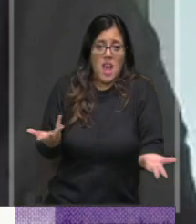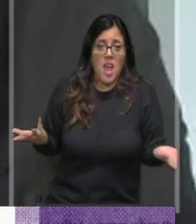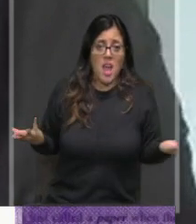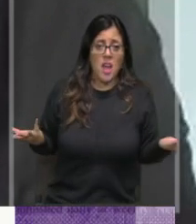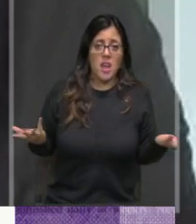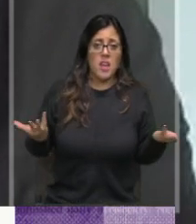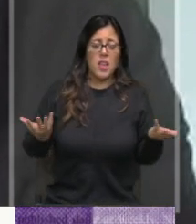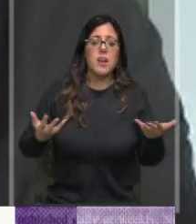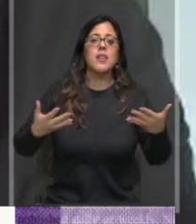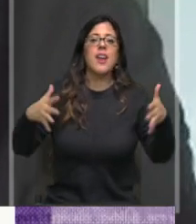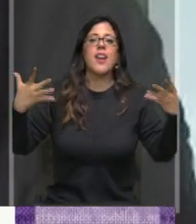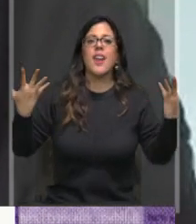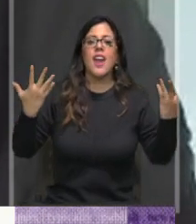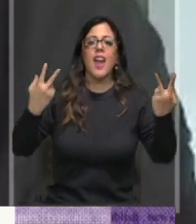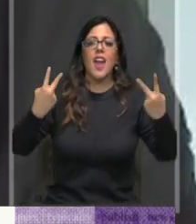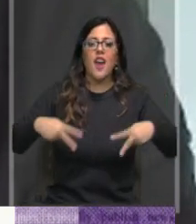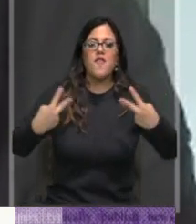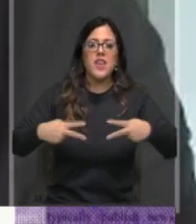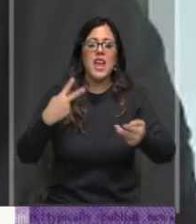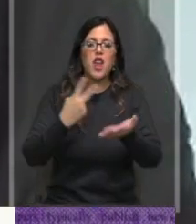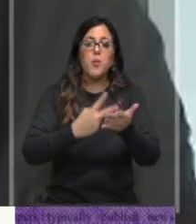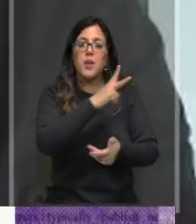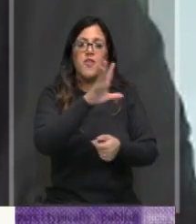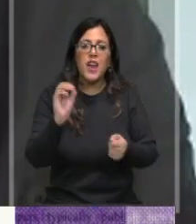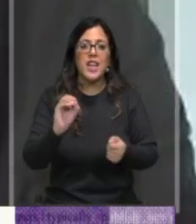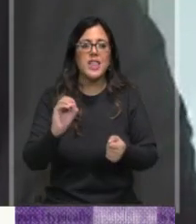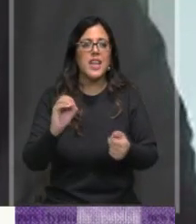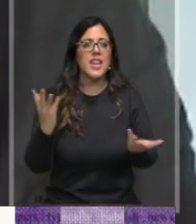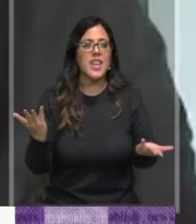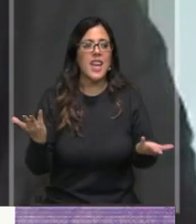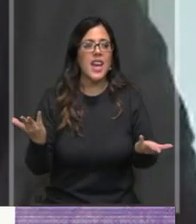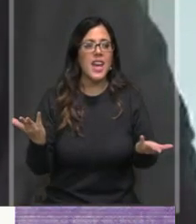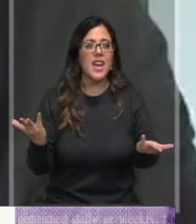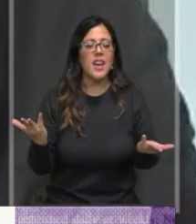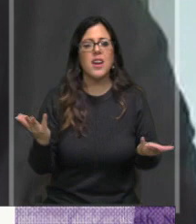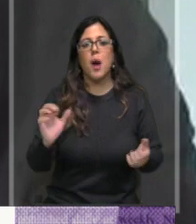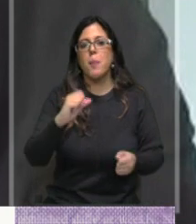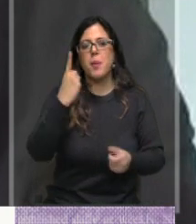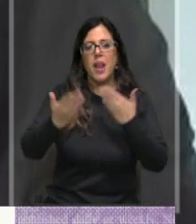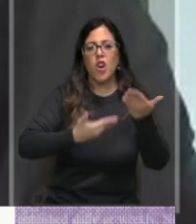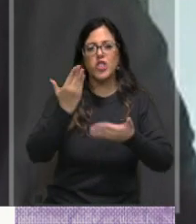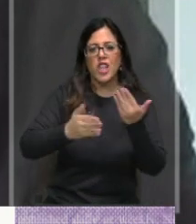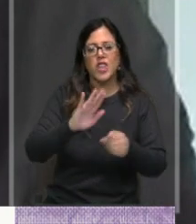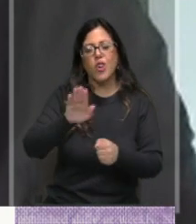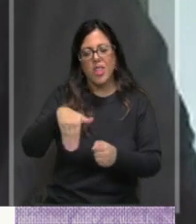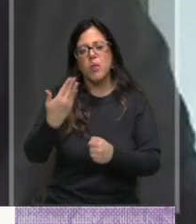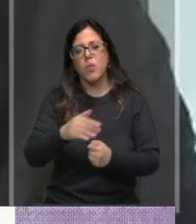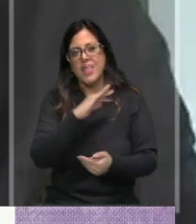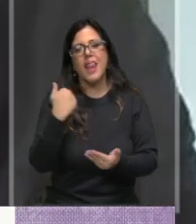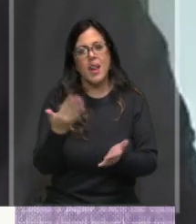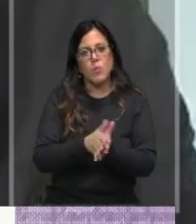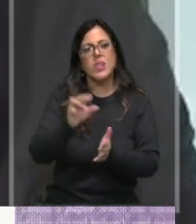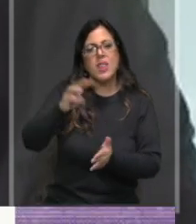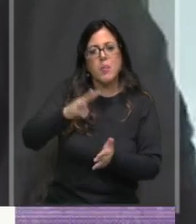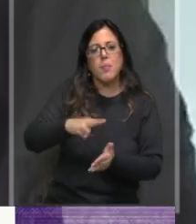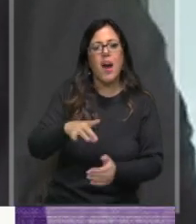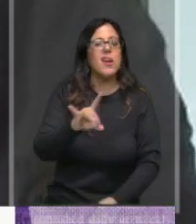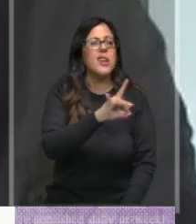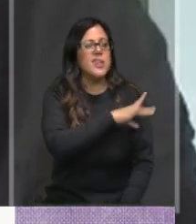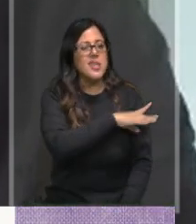Viña del 2020 fue el primer concierto después de la partida de nuestra madre, así que siempre Chile ha